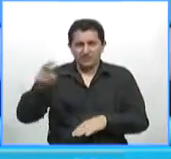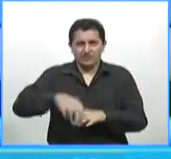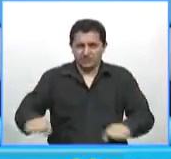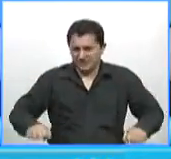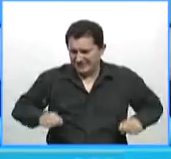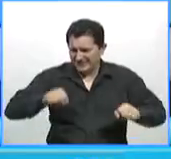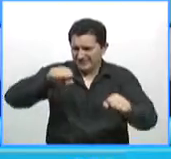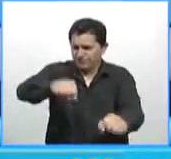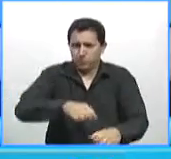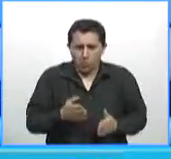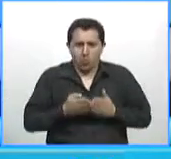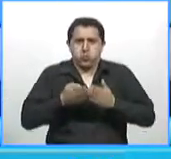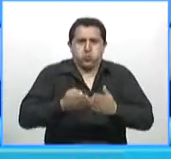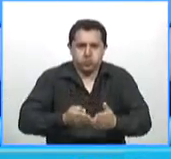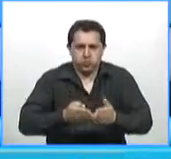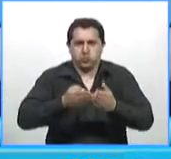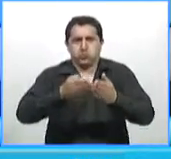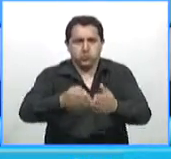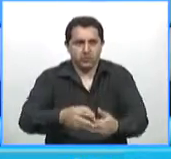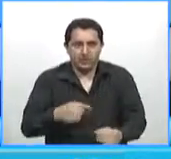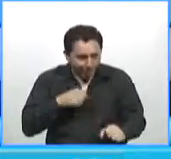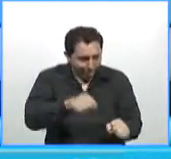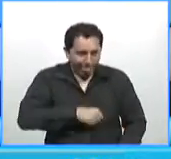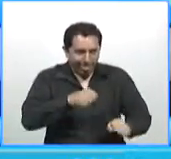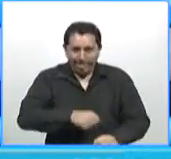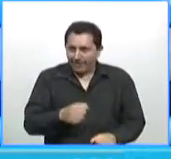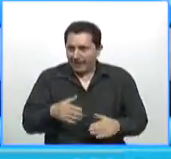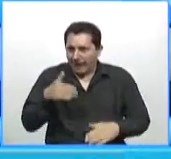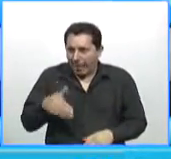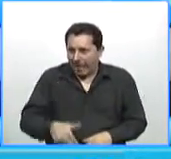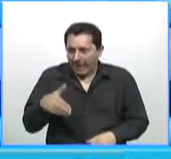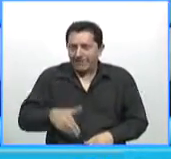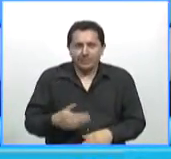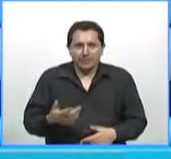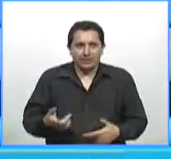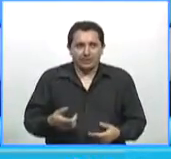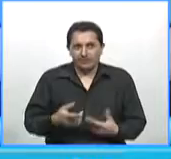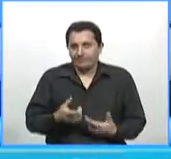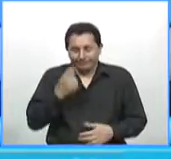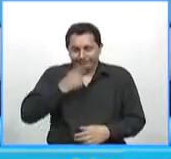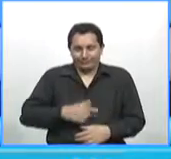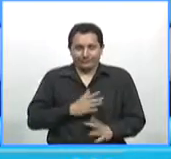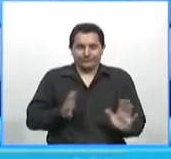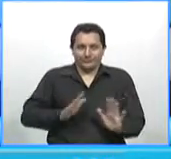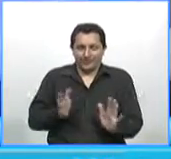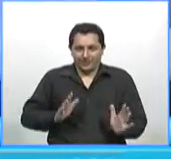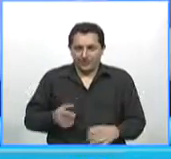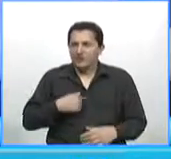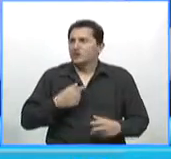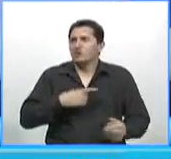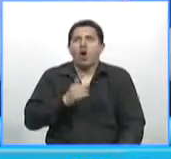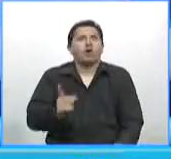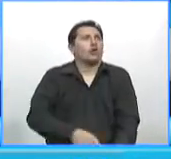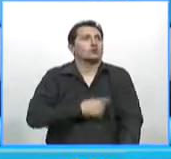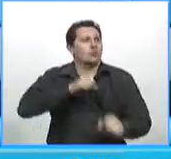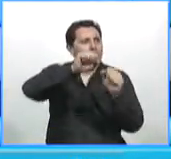hacía así, avanzamos. Lo dejé, le dije, Negri, remamos. Me estás haciendo quedar mal. Tengo familia de remadores, no